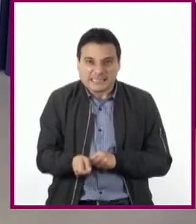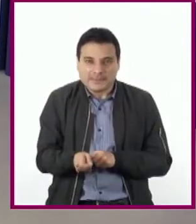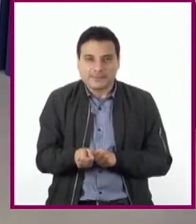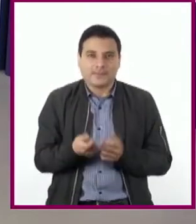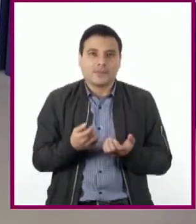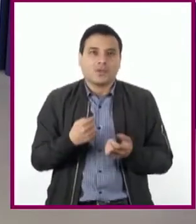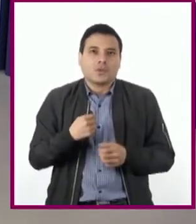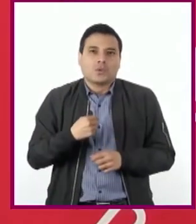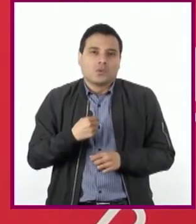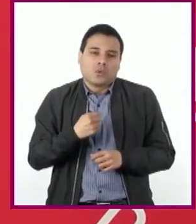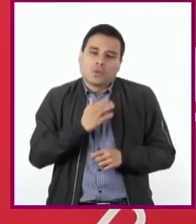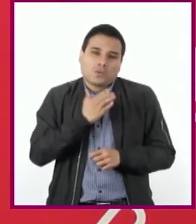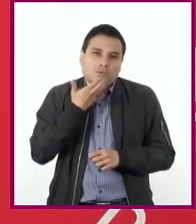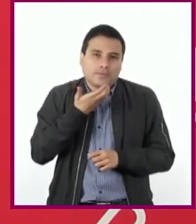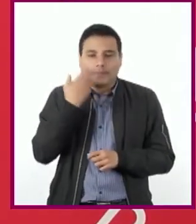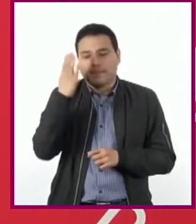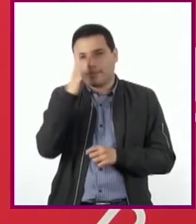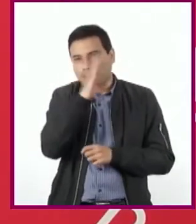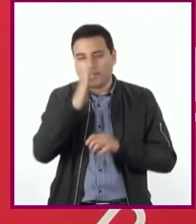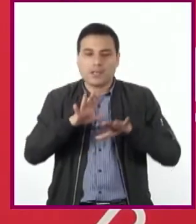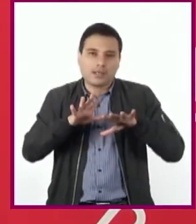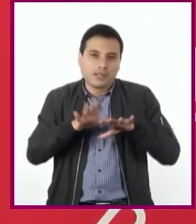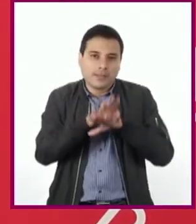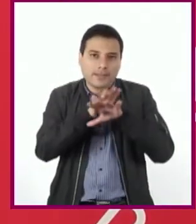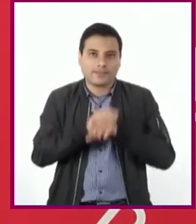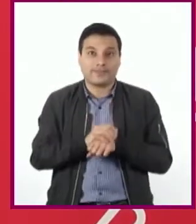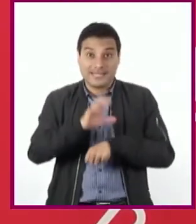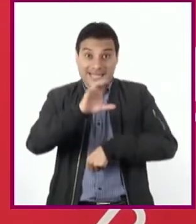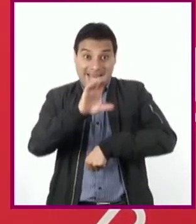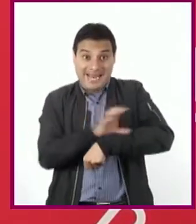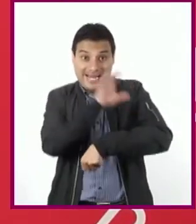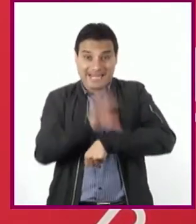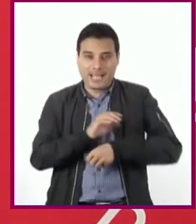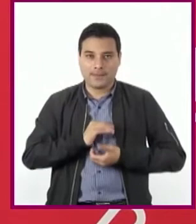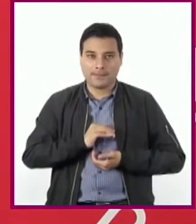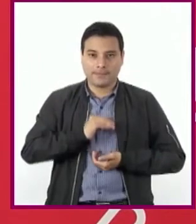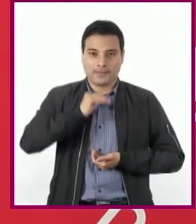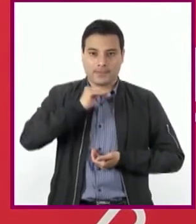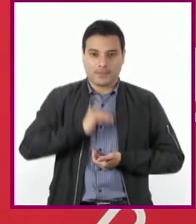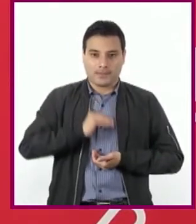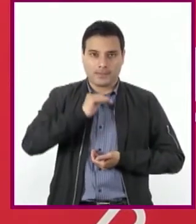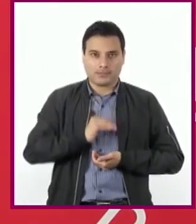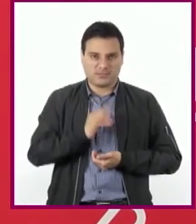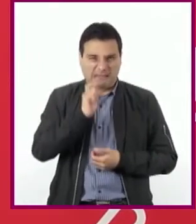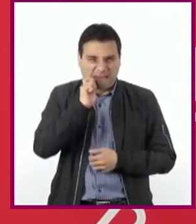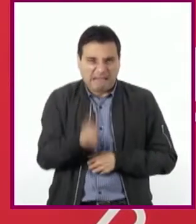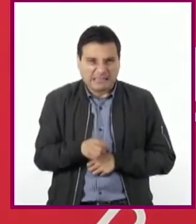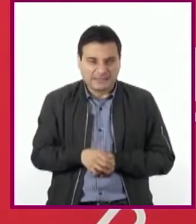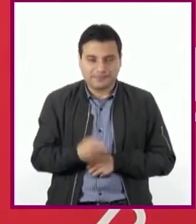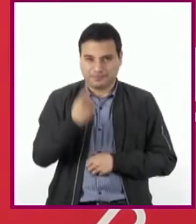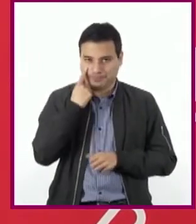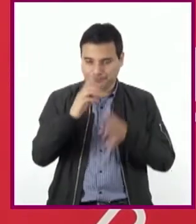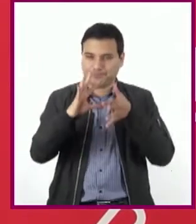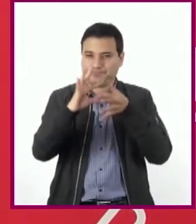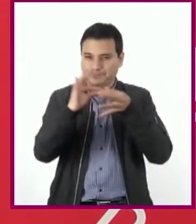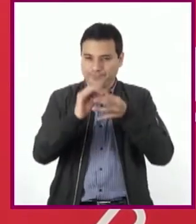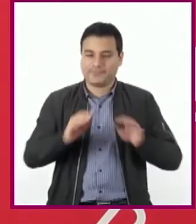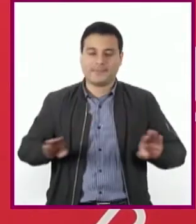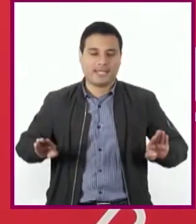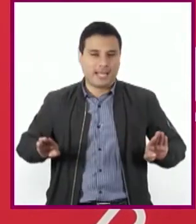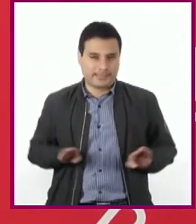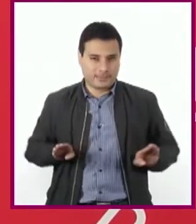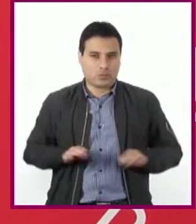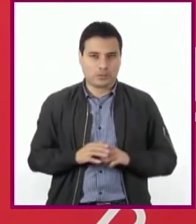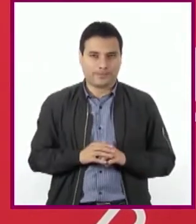momento y es variable. Si eso de energía no les dice mucho, tal vez les quede más claro si decimos actitud.